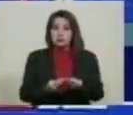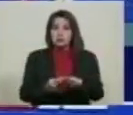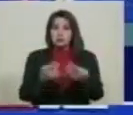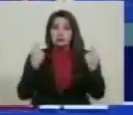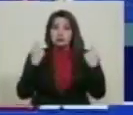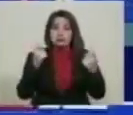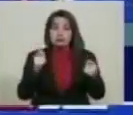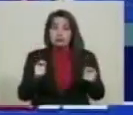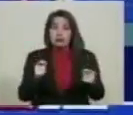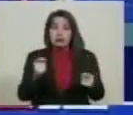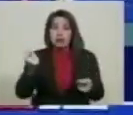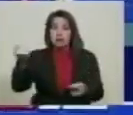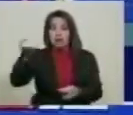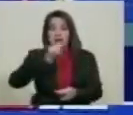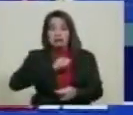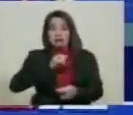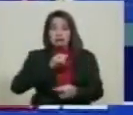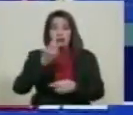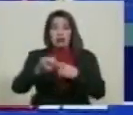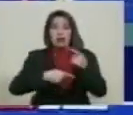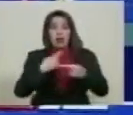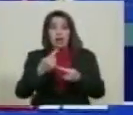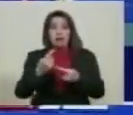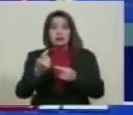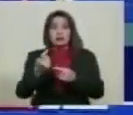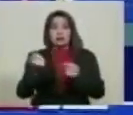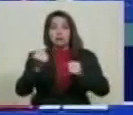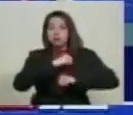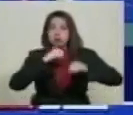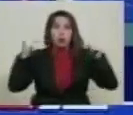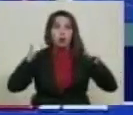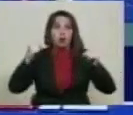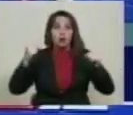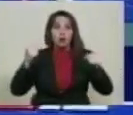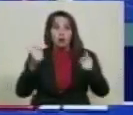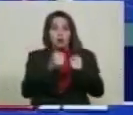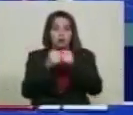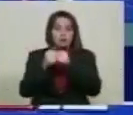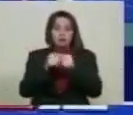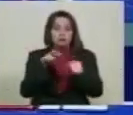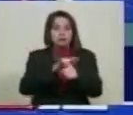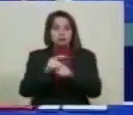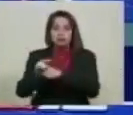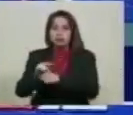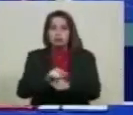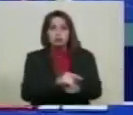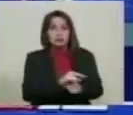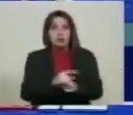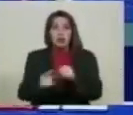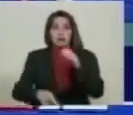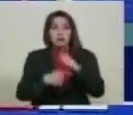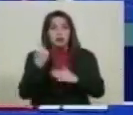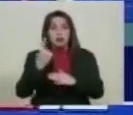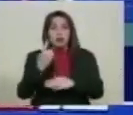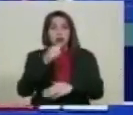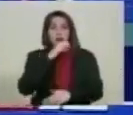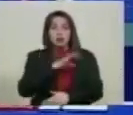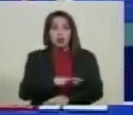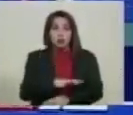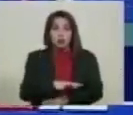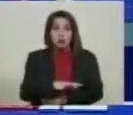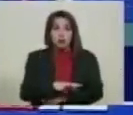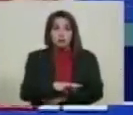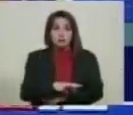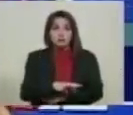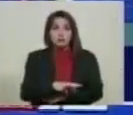de asesinato dirigido desde Bogotá con un sistema de drones por primera vez en la historia de los